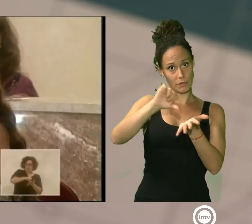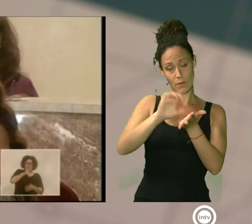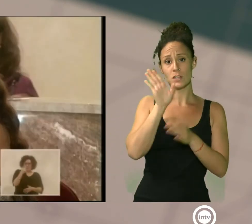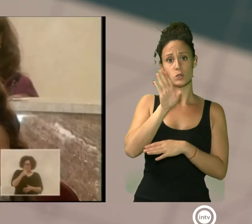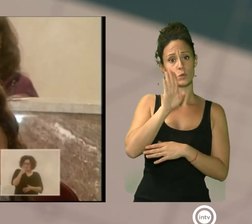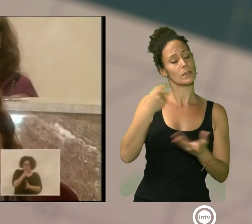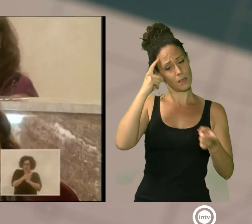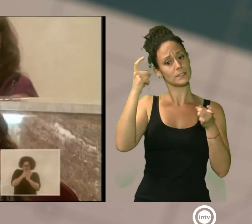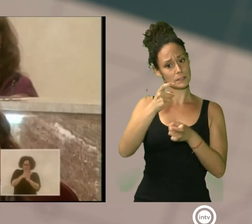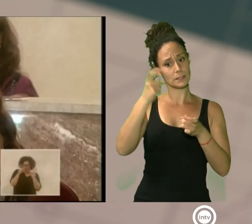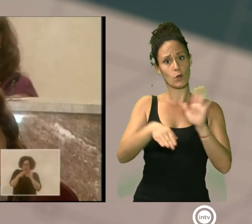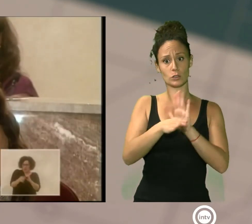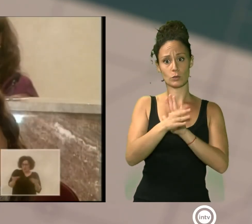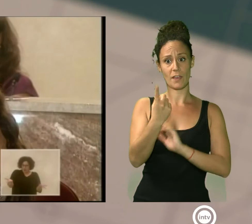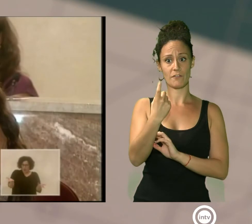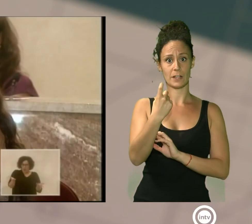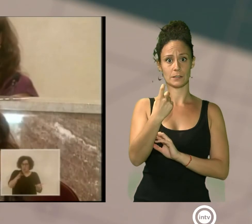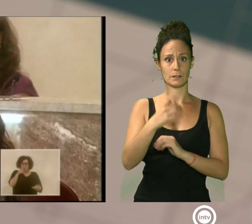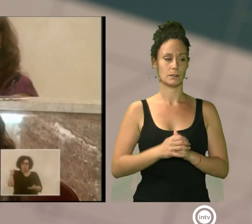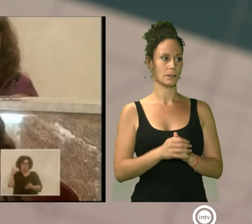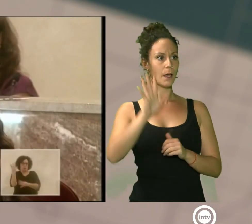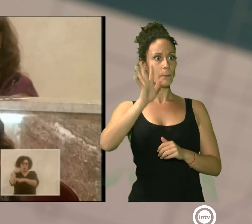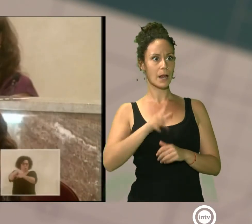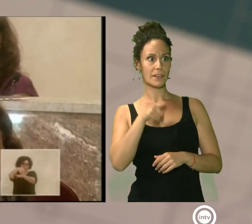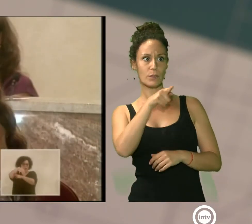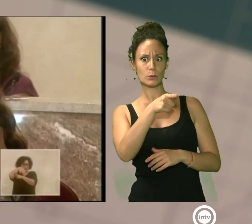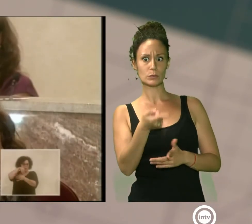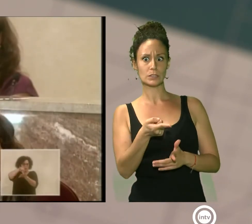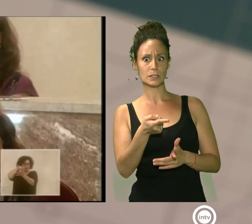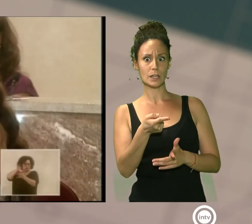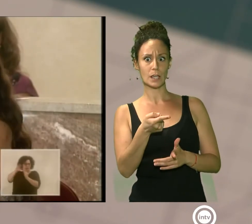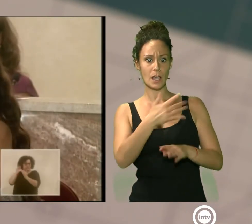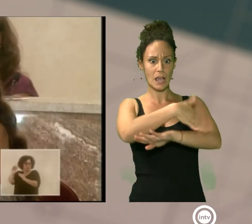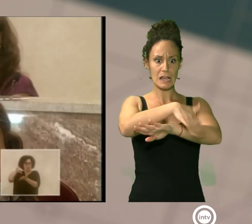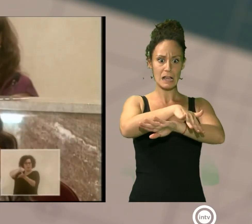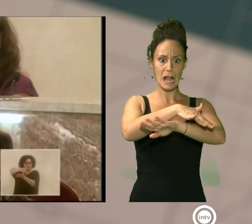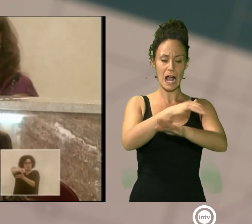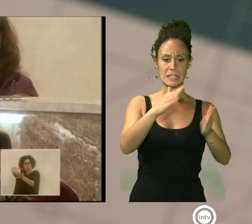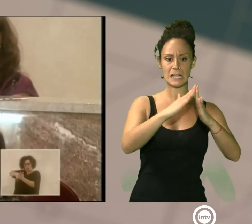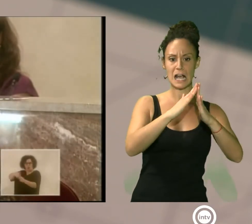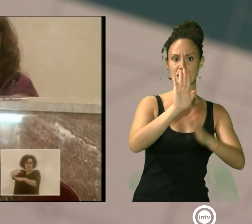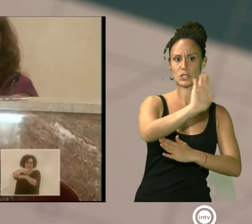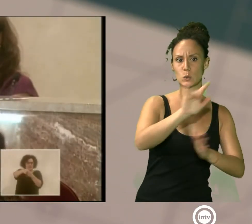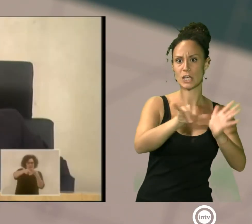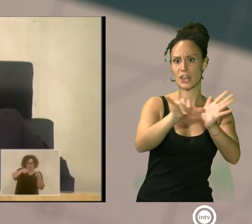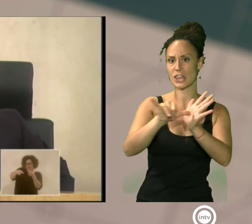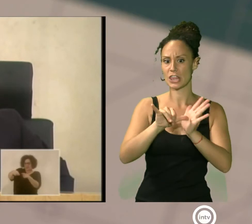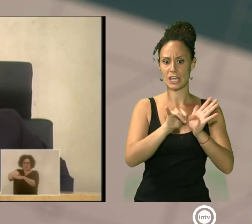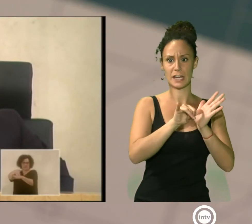cuestión. Porque parece que usted no sale de las cuatro calles que están alrededor de su vivienda, que son calles y las tiendas para